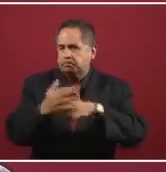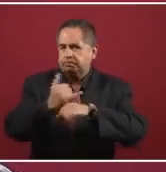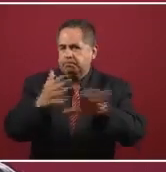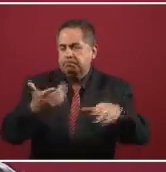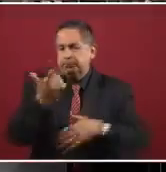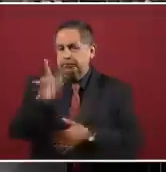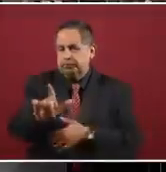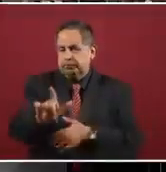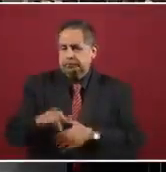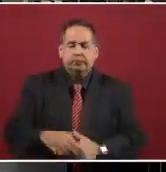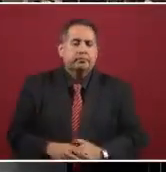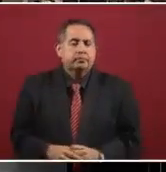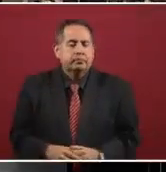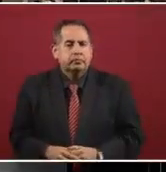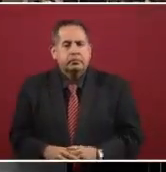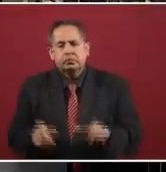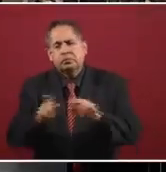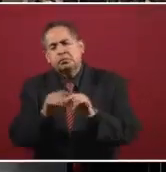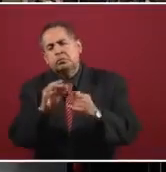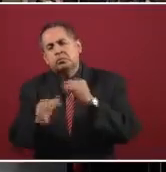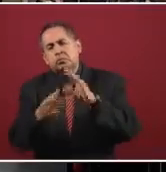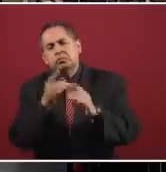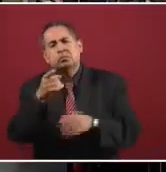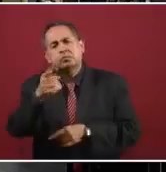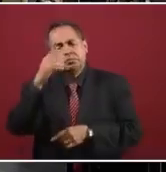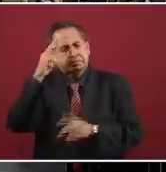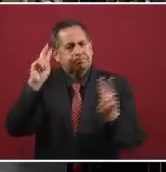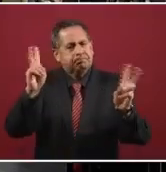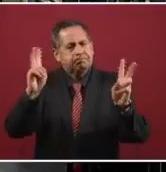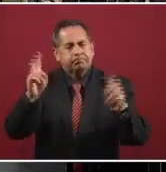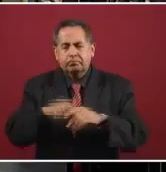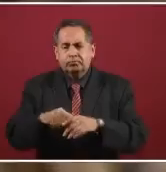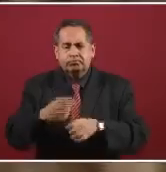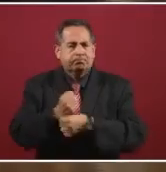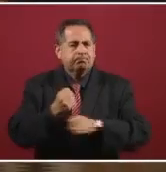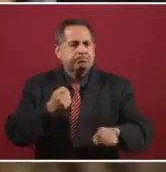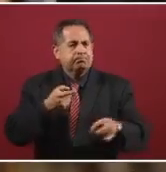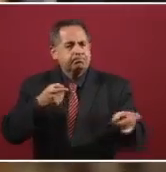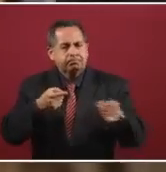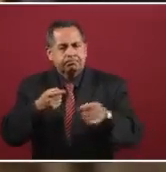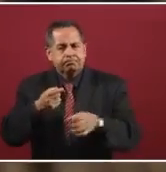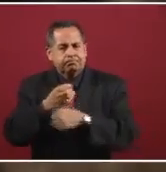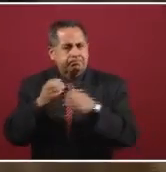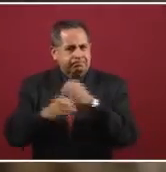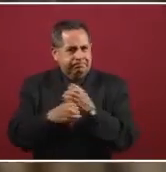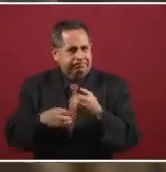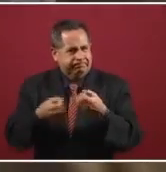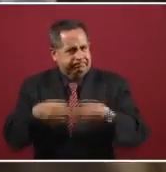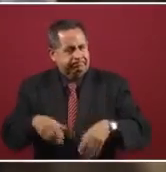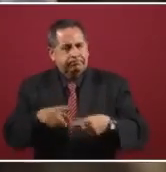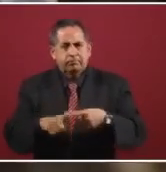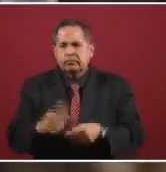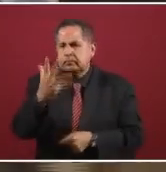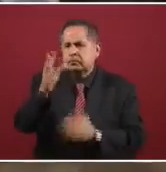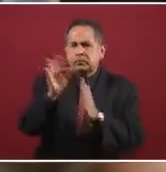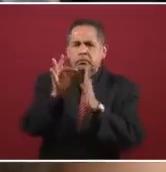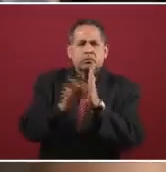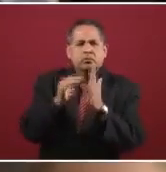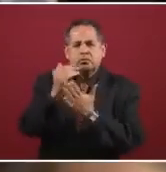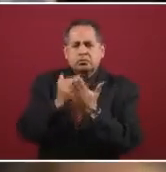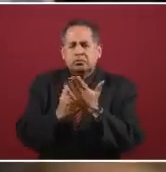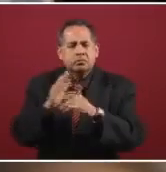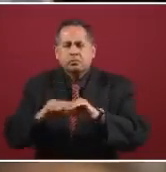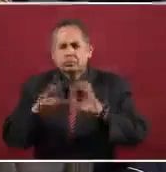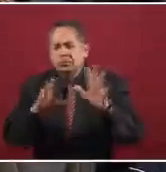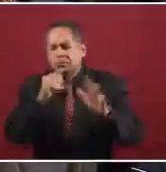lunes. Canciller, solo si me permite, hablaba del operativo para el tema de armas en 5 puntos. Saber cuáles son estos 5 puntos, que no me quedó un poco